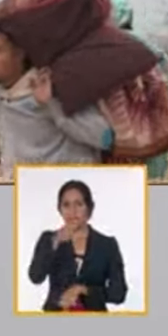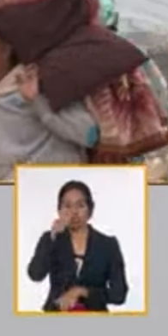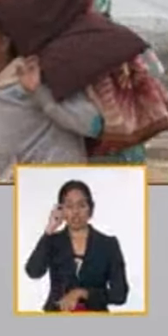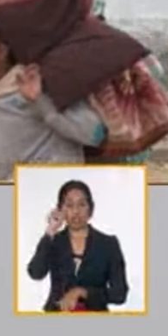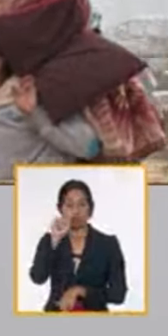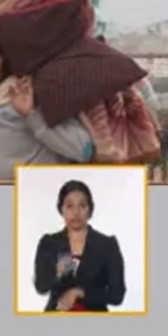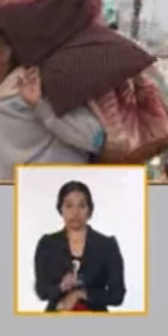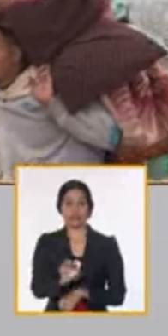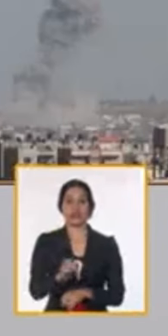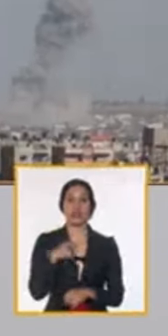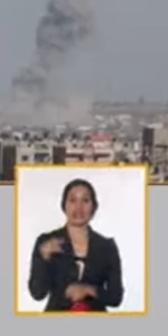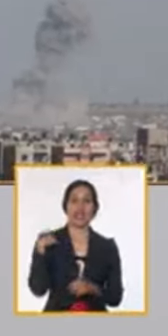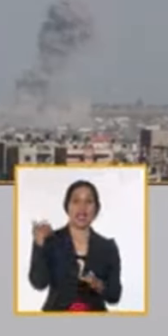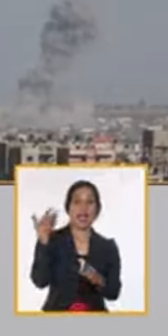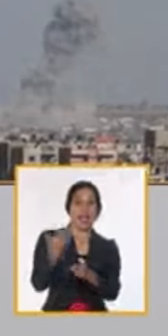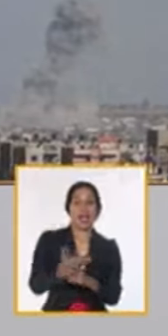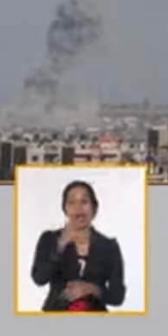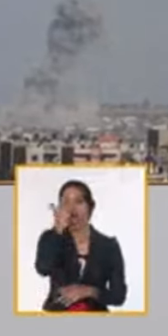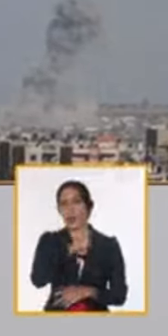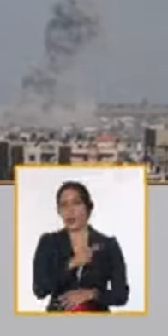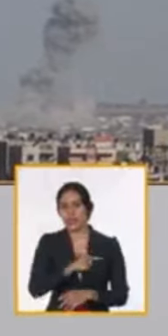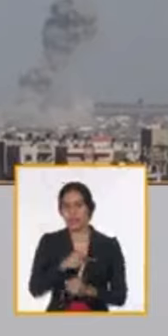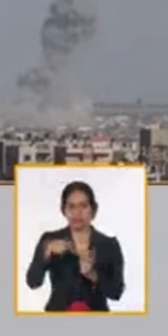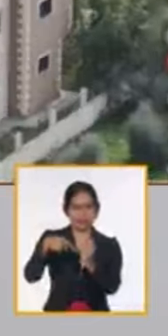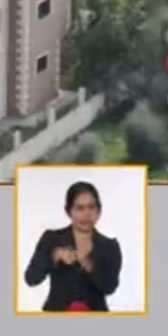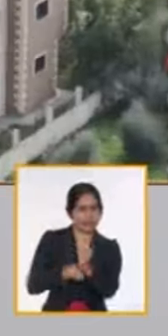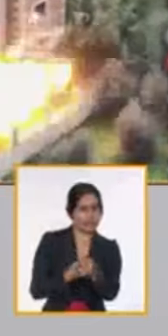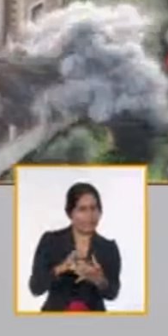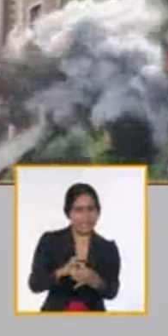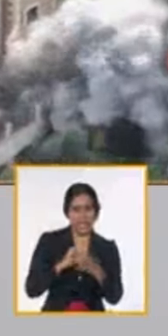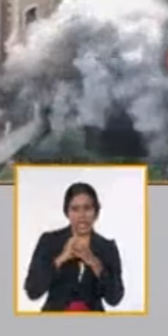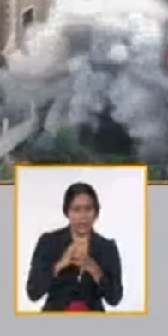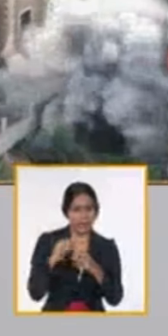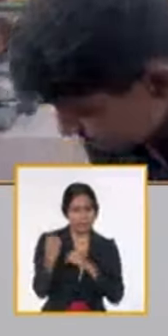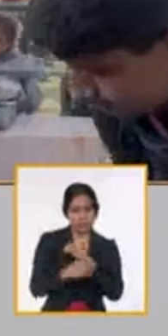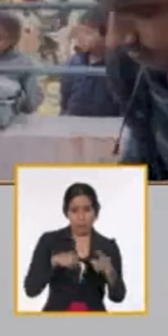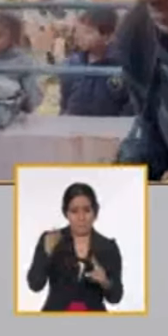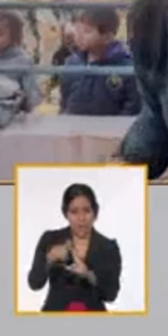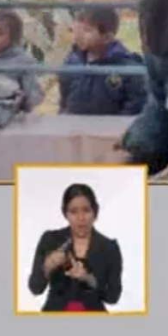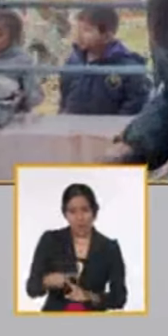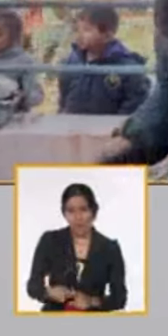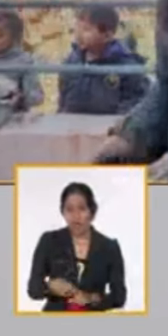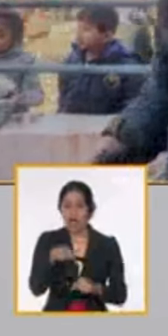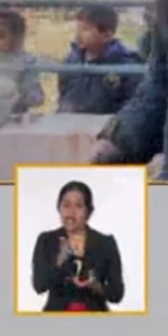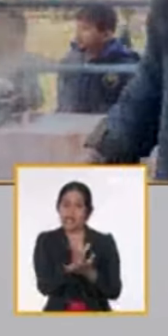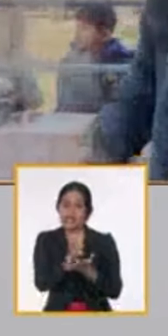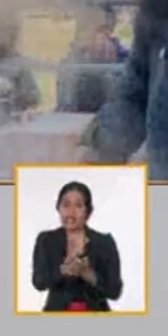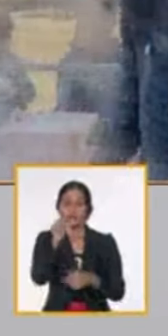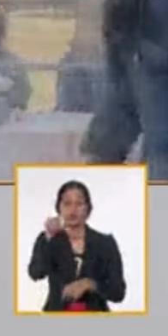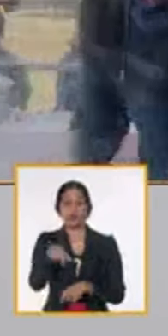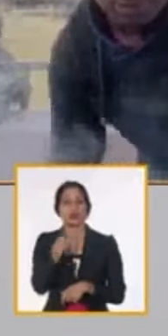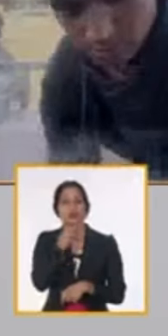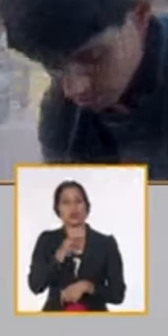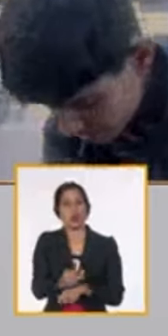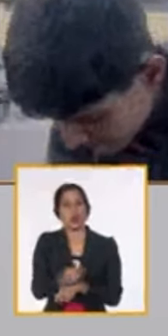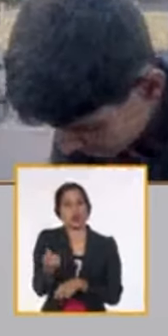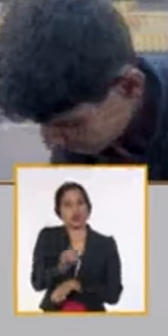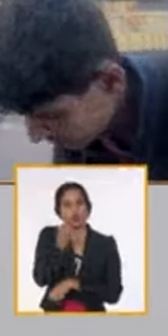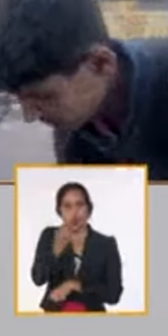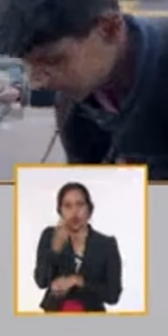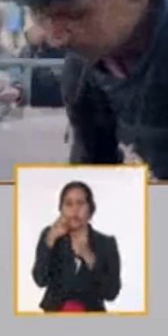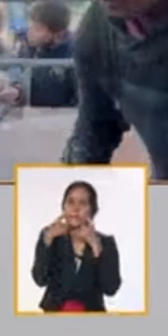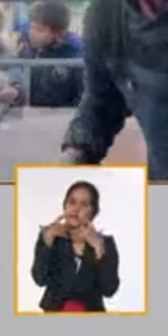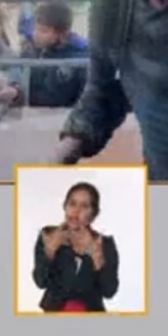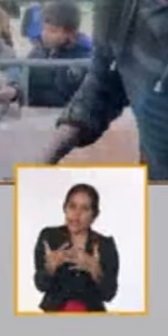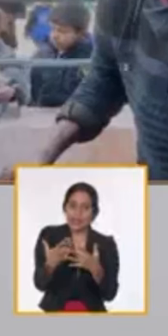simplemente agudizar esa crisis. Y yo diría que los estudiantes por sí solos no fueron la gran amenaza, sino que los estudiantes